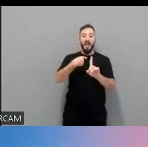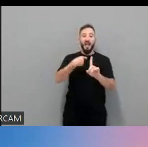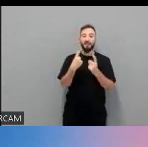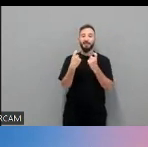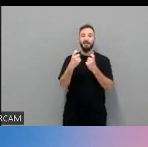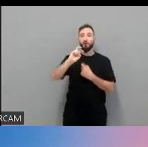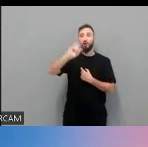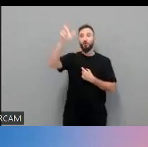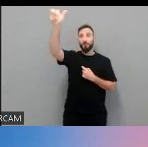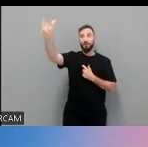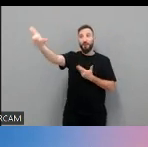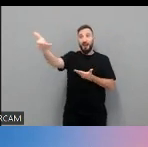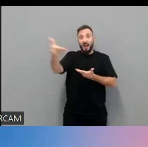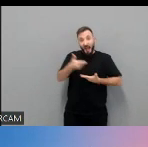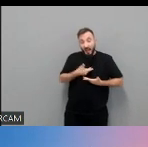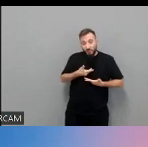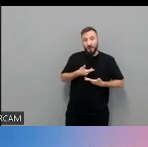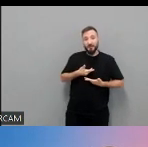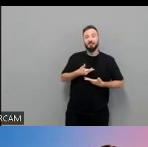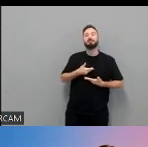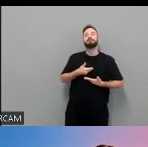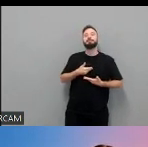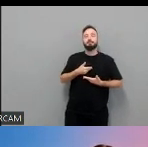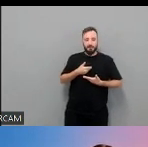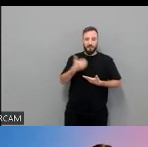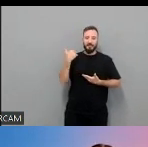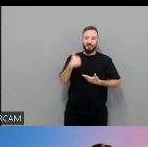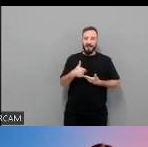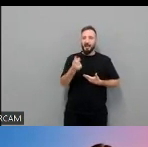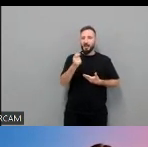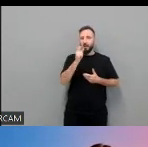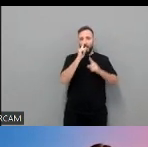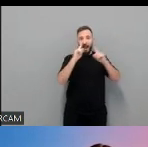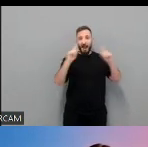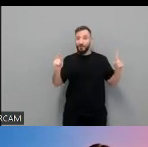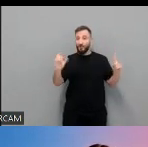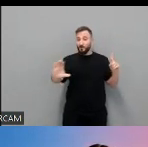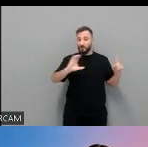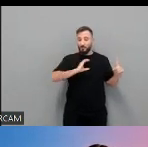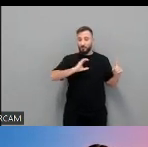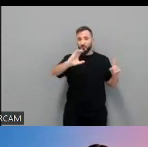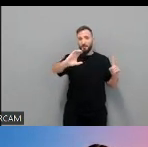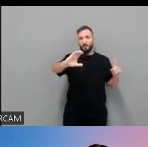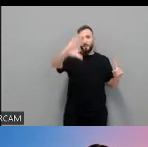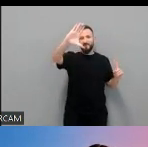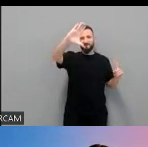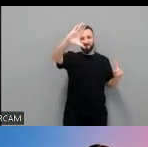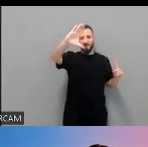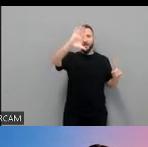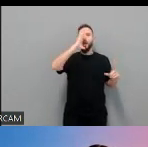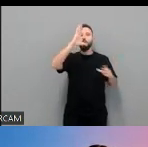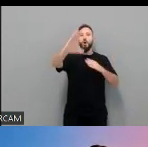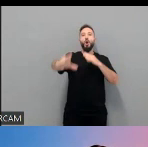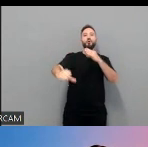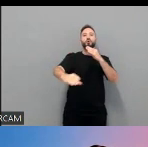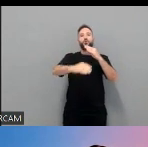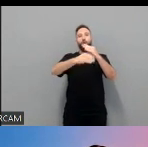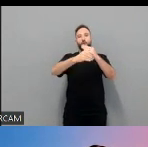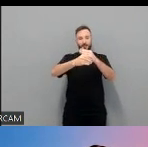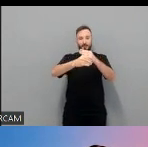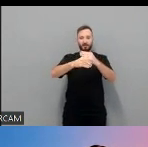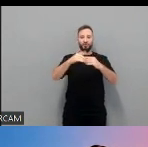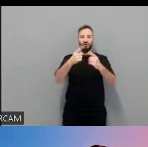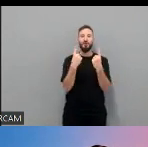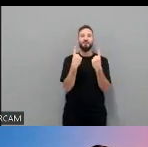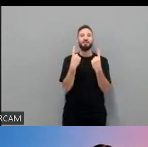tercera persona, entonces ya la cuantía aumenta porque me dan un complemento de